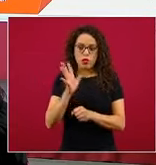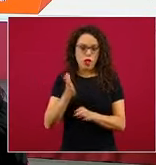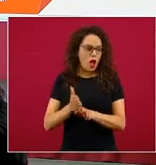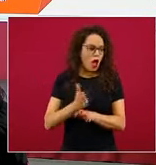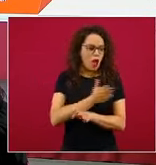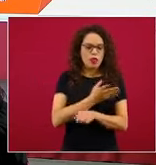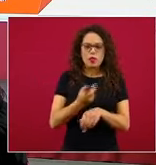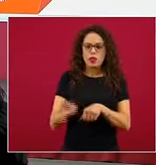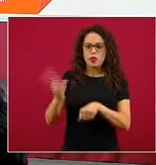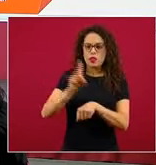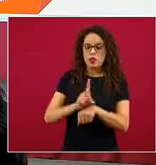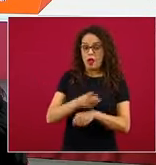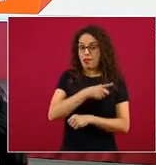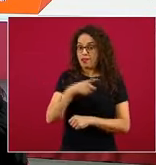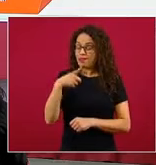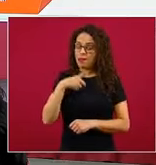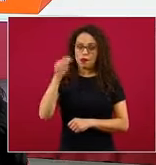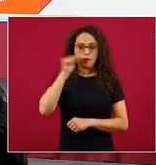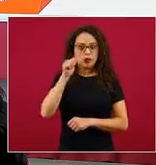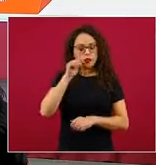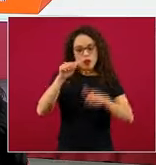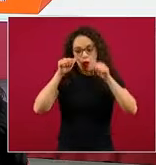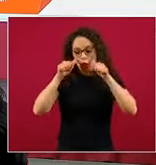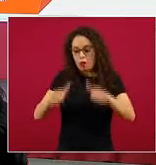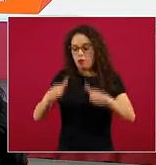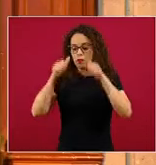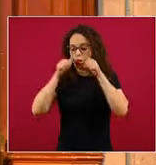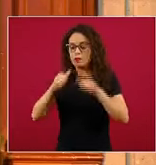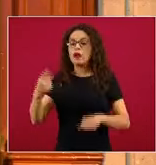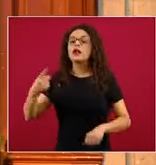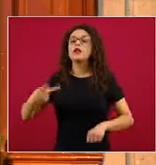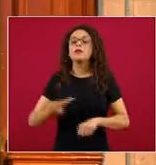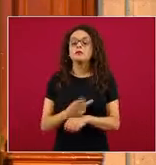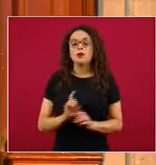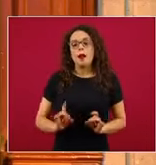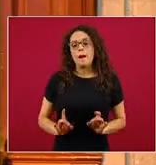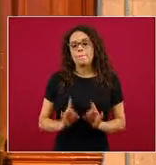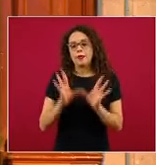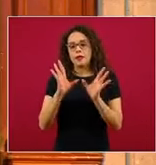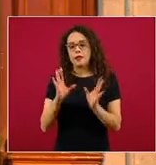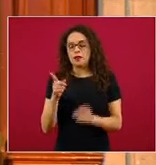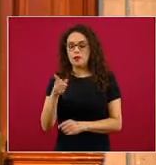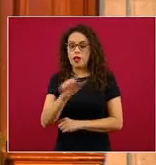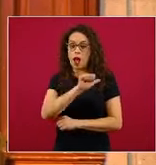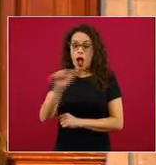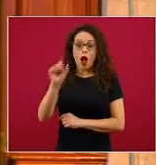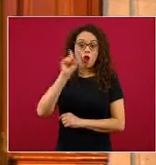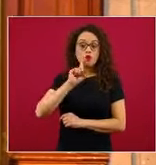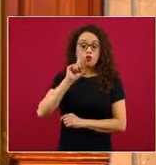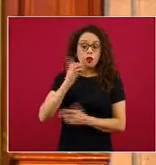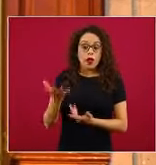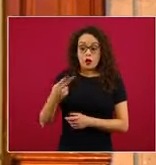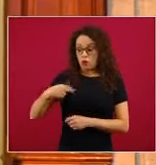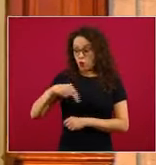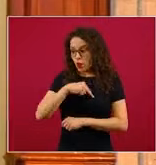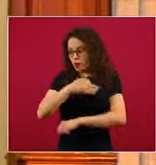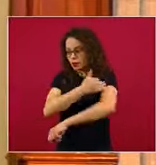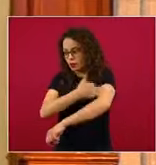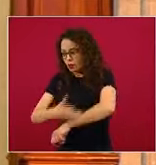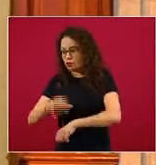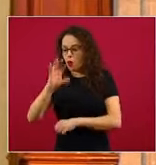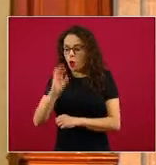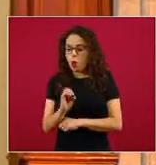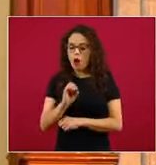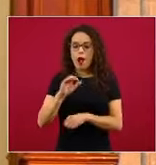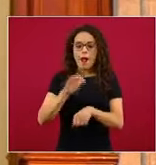previos, estar siempre muy al pendiente y atentos con lo que puede estar pasándole a las mujeres de nuestra familia o de nuestros círculos